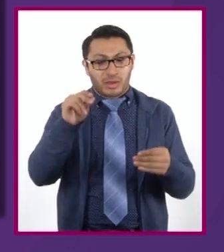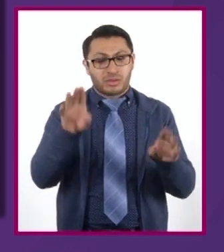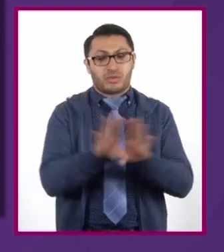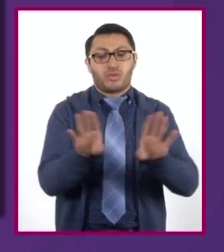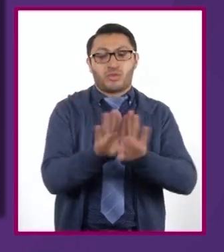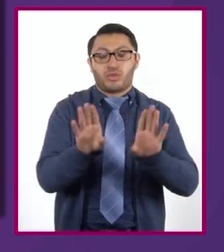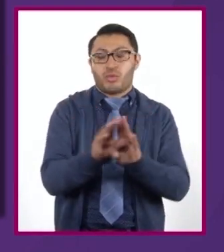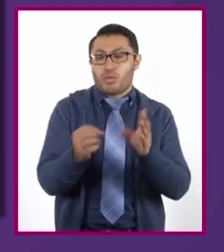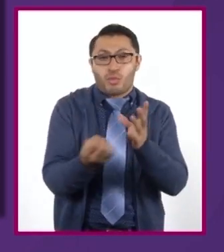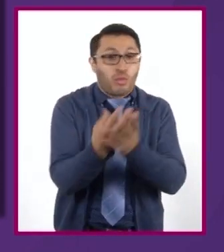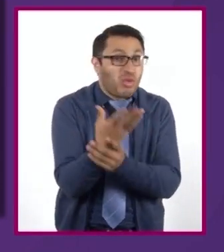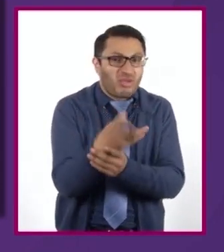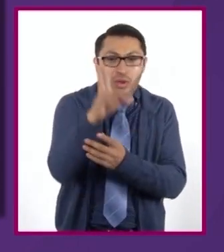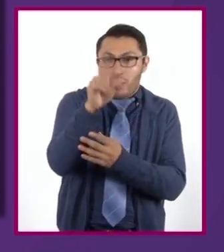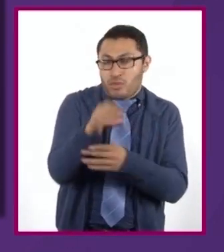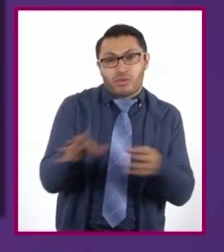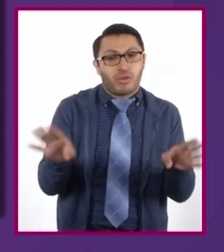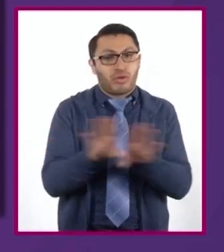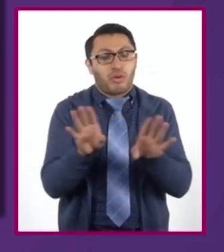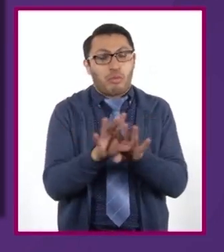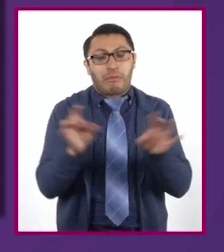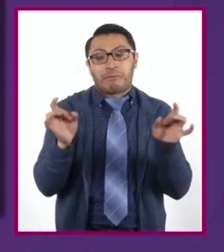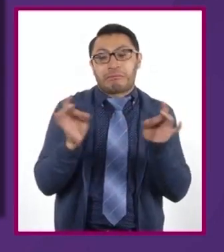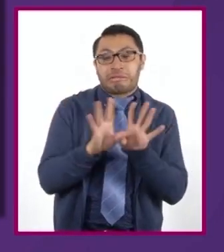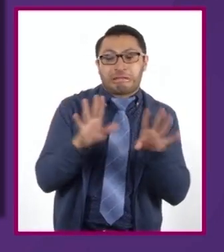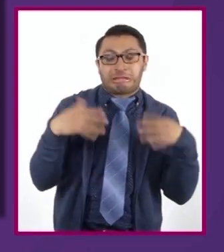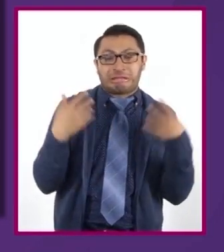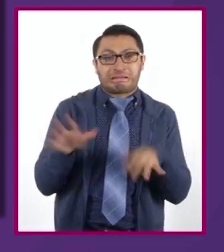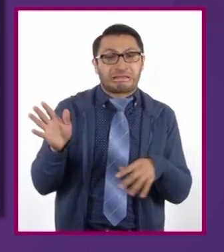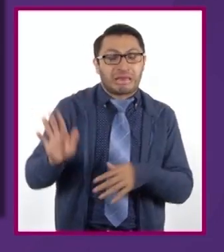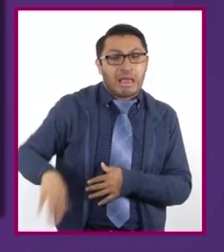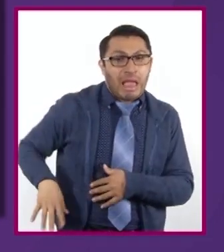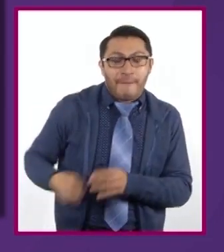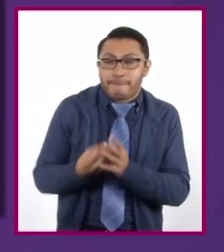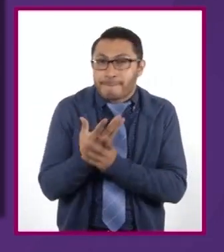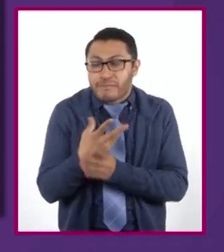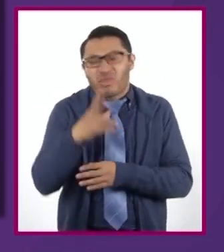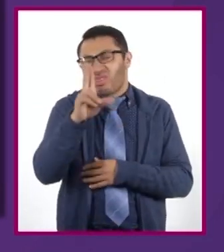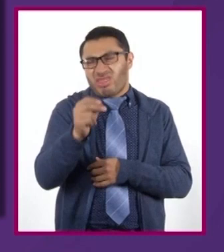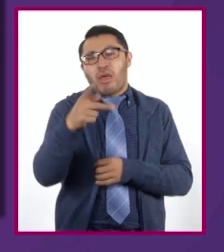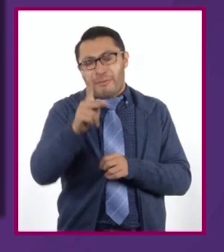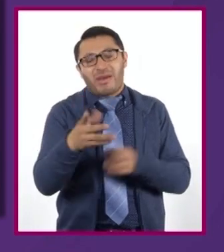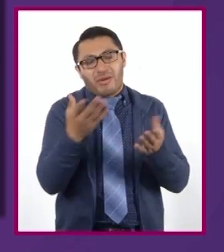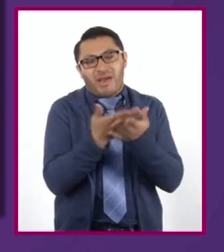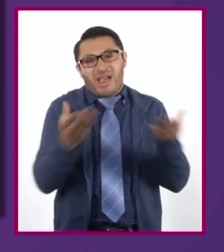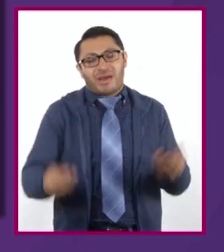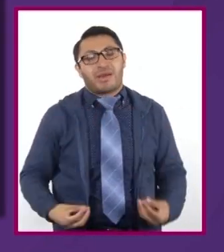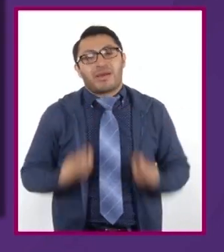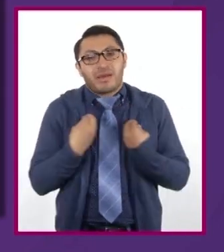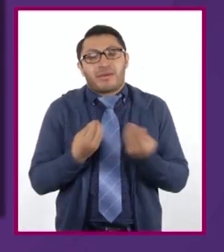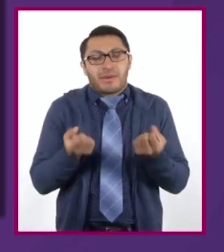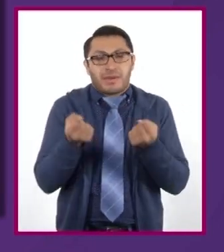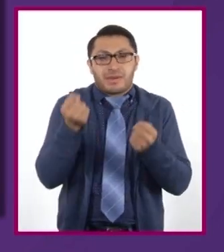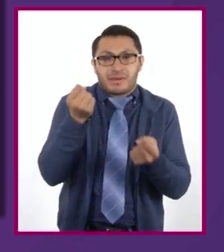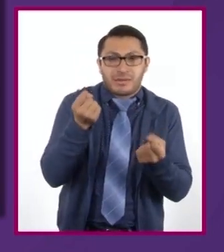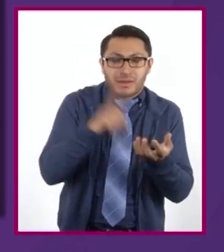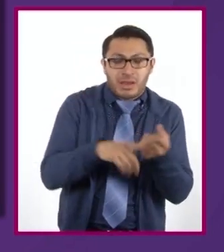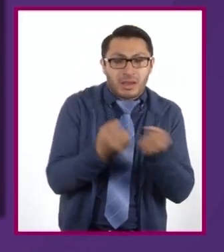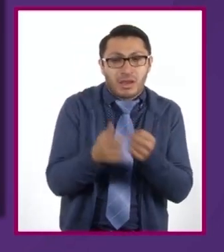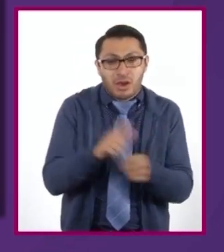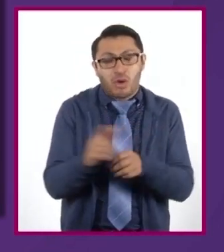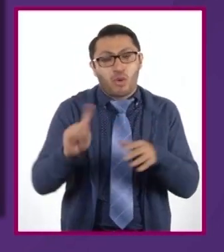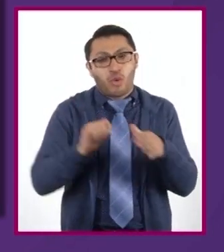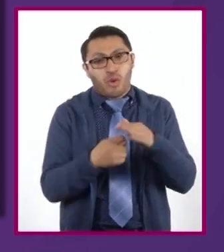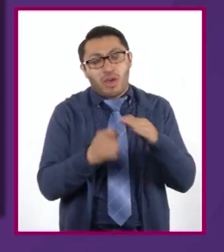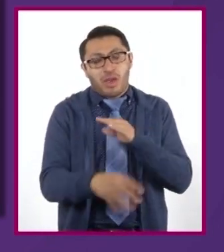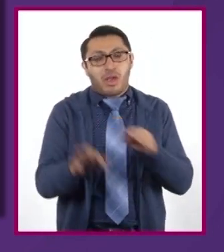algo nuevo, no es un fenómeno nuevo, pero el hecho de que ahora vivamos en una sociedad tan con tecnología y con posibilidad